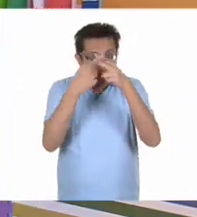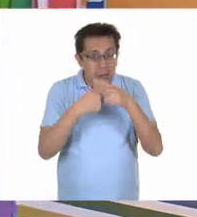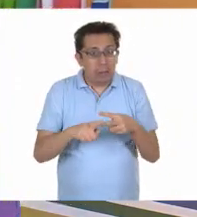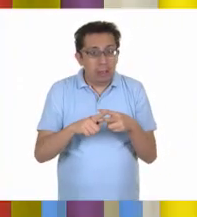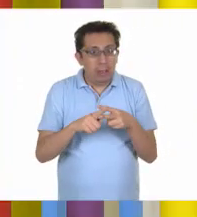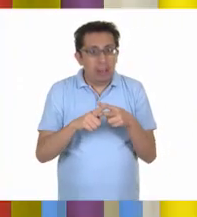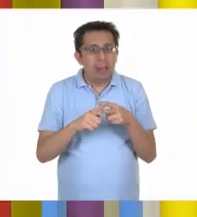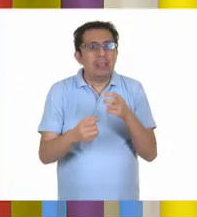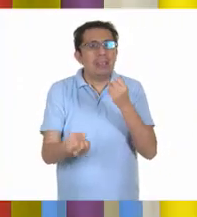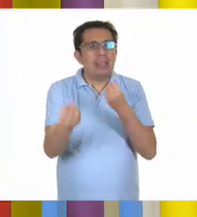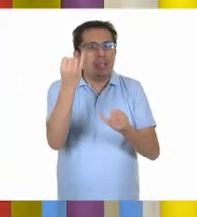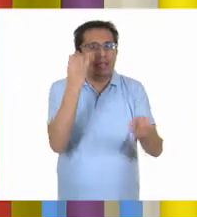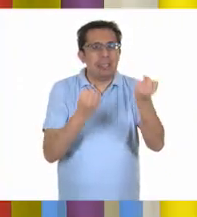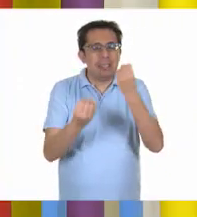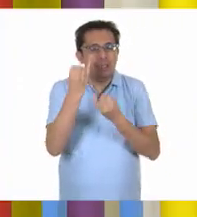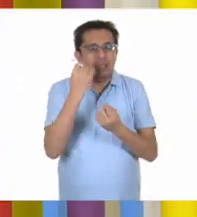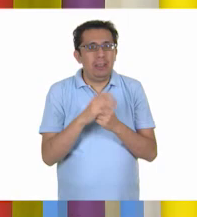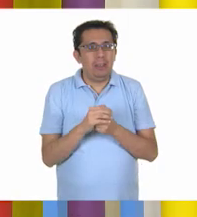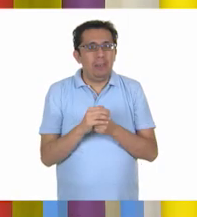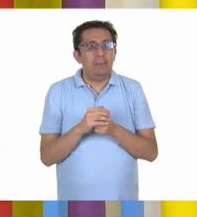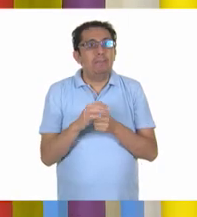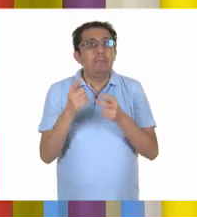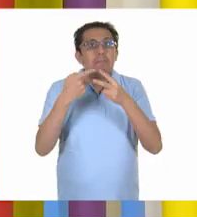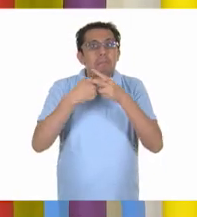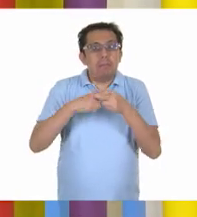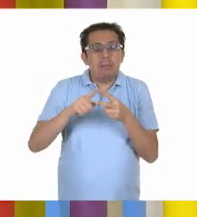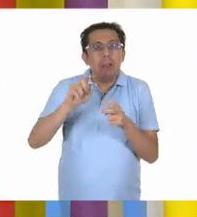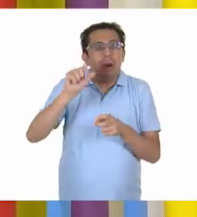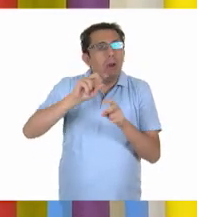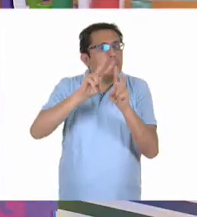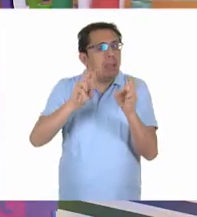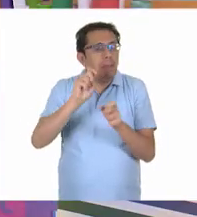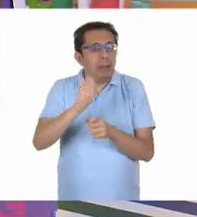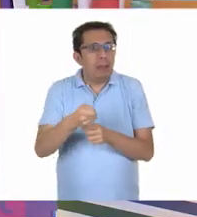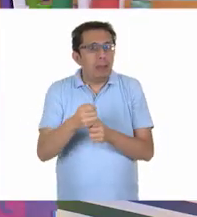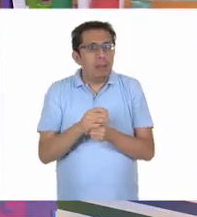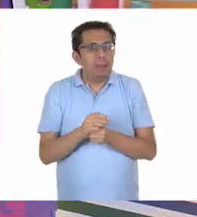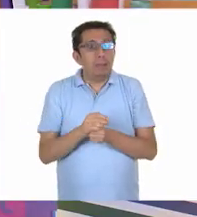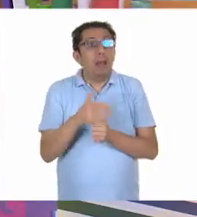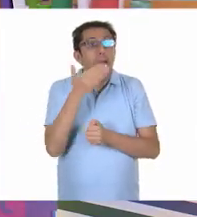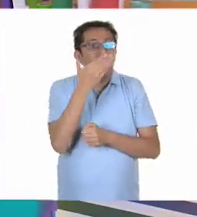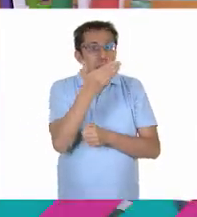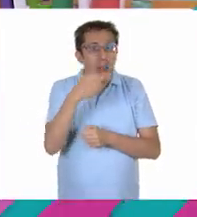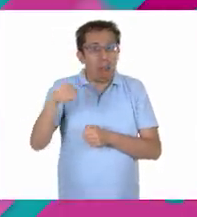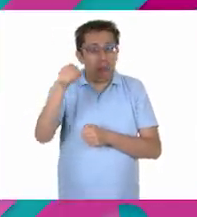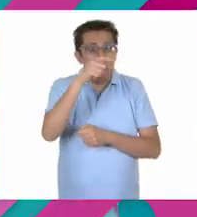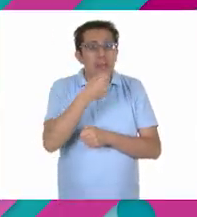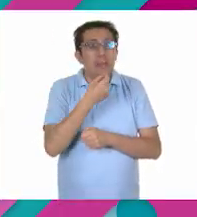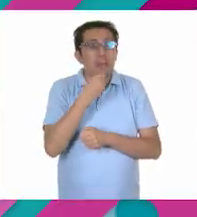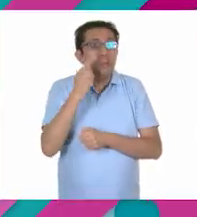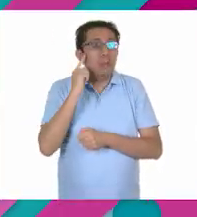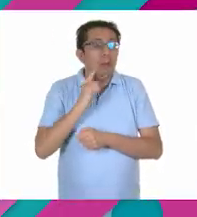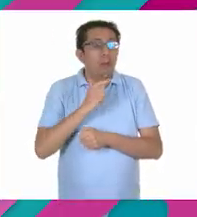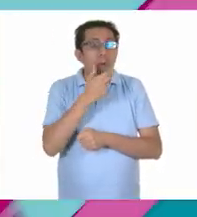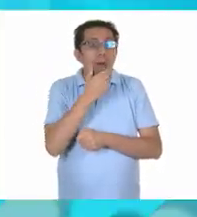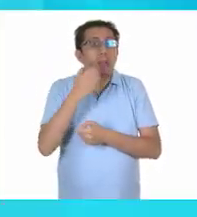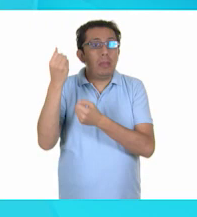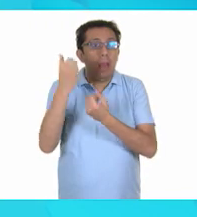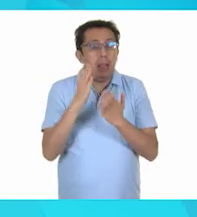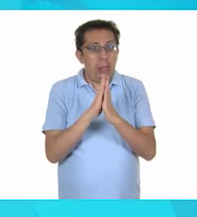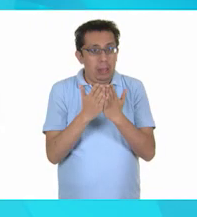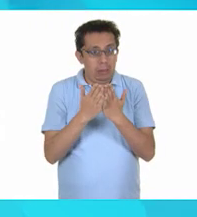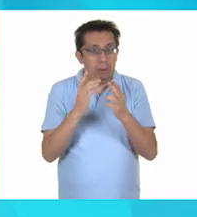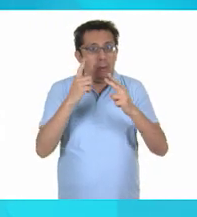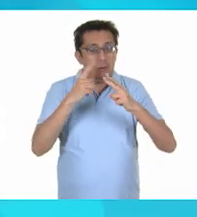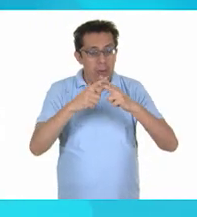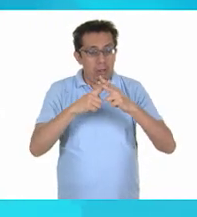¡Sí! Tenemos muchas ganas de comenzar esta clase. ¿De qué se trata? Mira, bueno, vamos a pedirle a las niñas y a los niños que vayan por su libro de